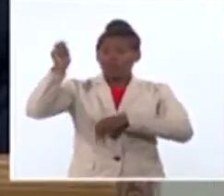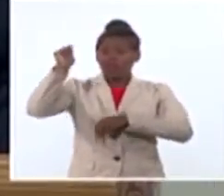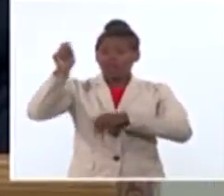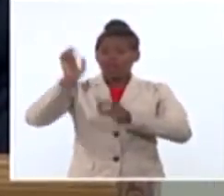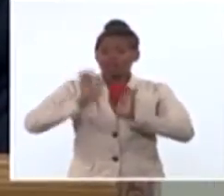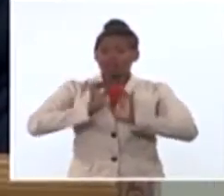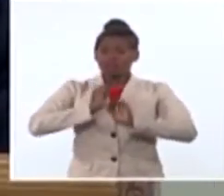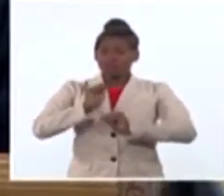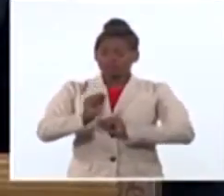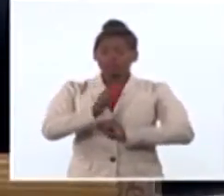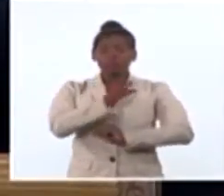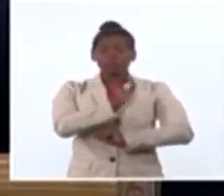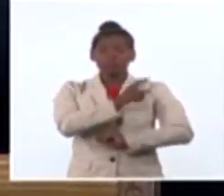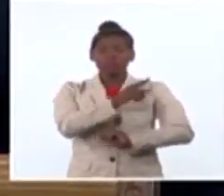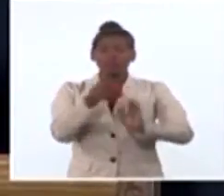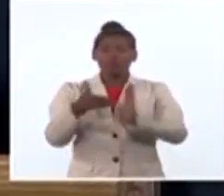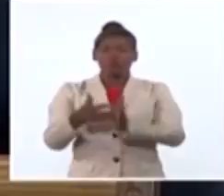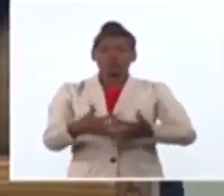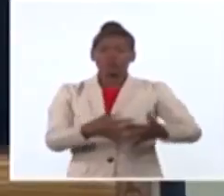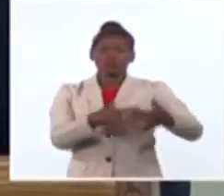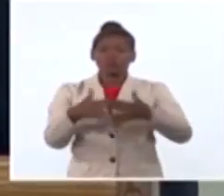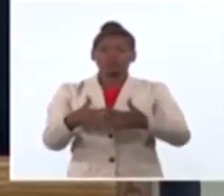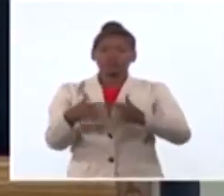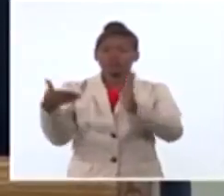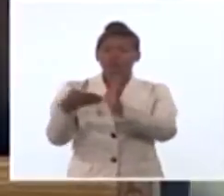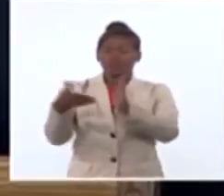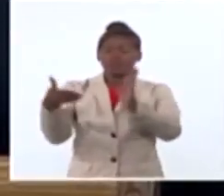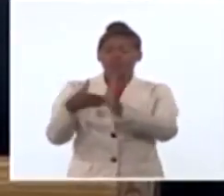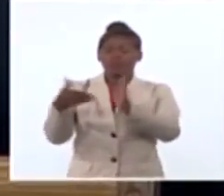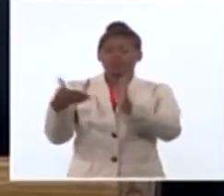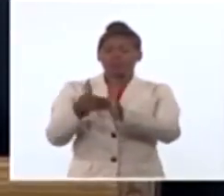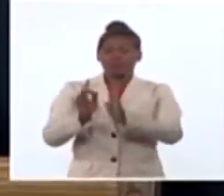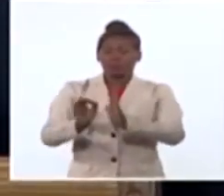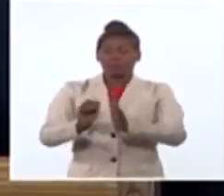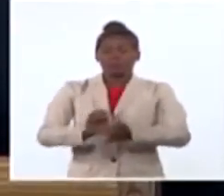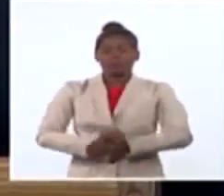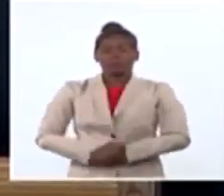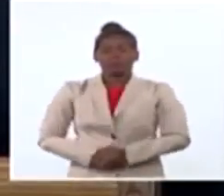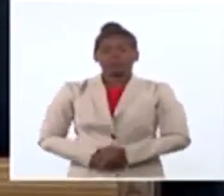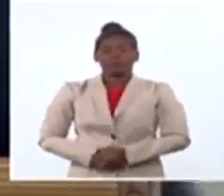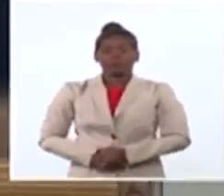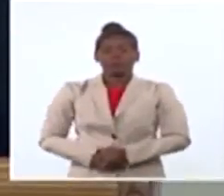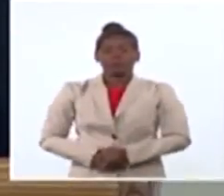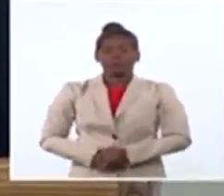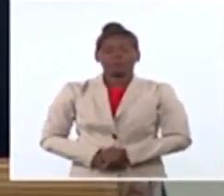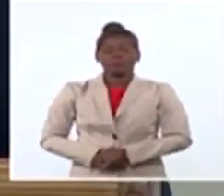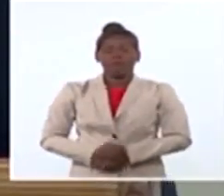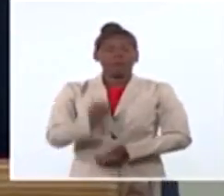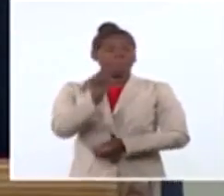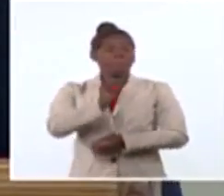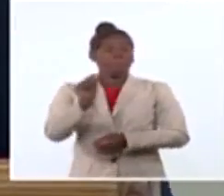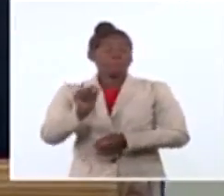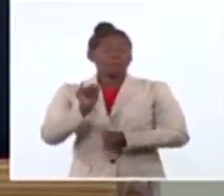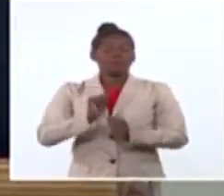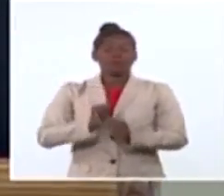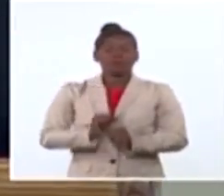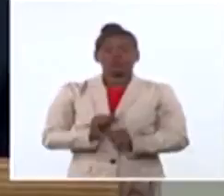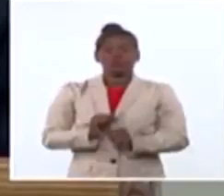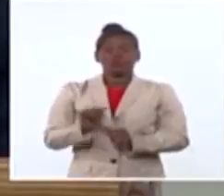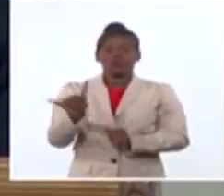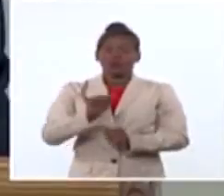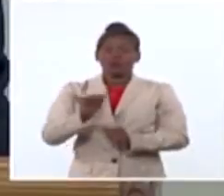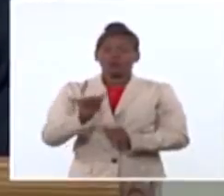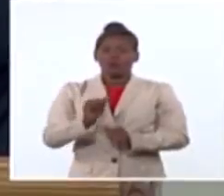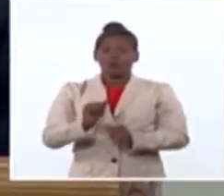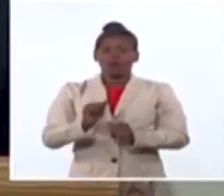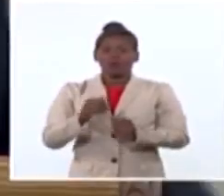naturaleza. Presentan a supuestos pacifistas o manifestantes de una manera